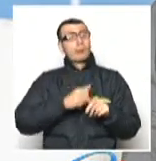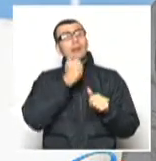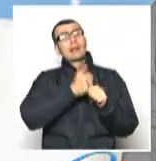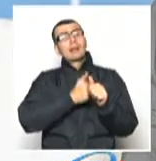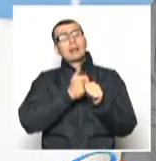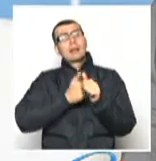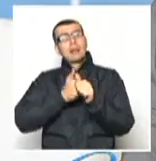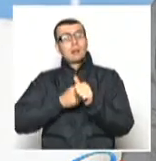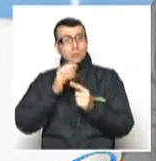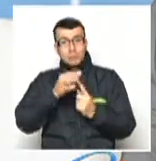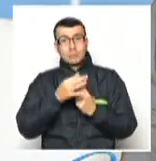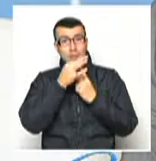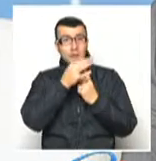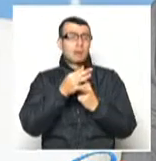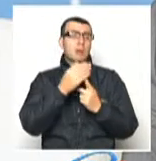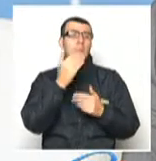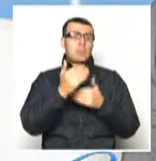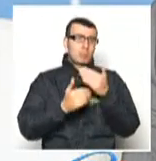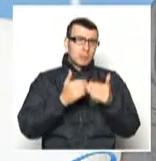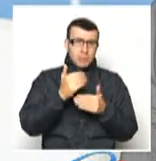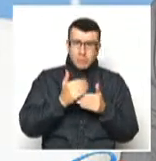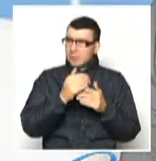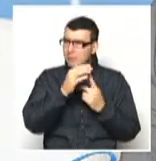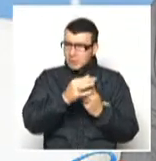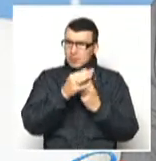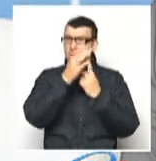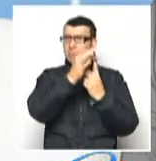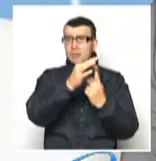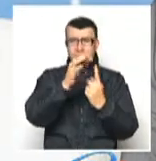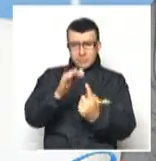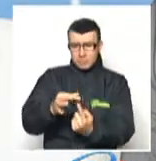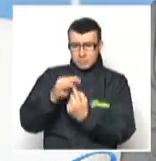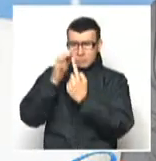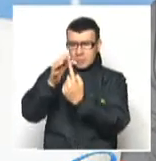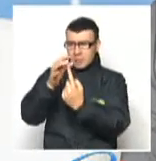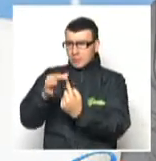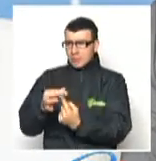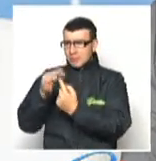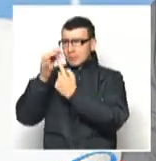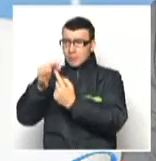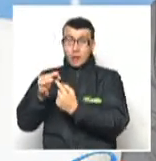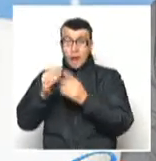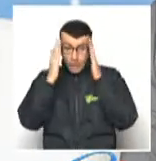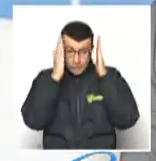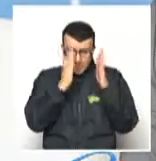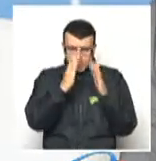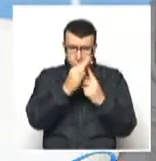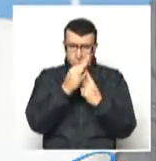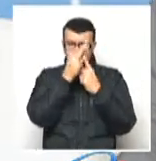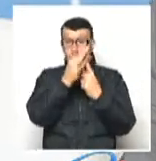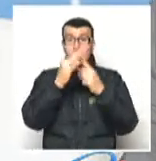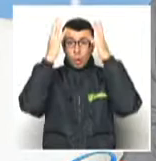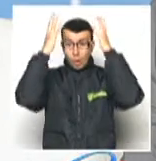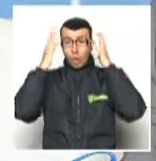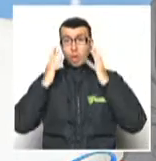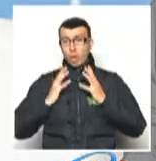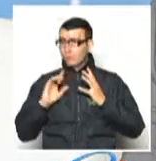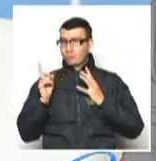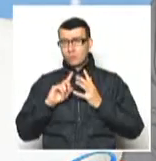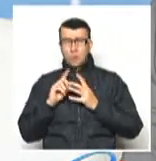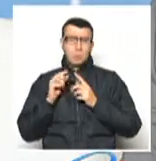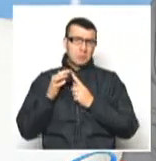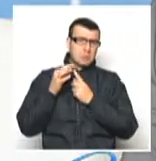cirugía maxilofacial cada vez van cerrando su campo para ser más especializados dentro de su propia especialidad. Entonces, en esto consiste